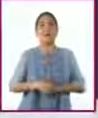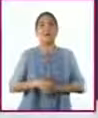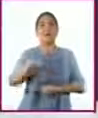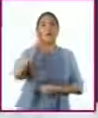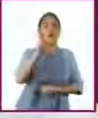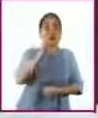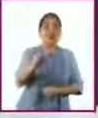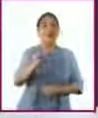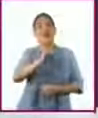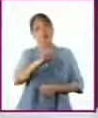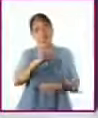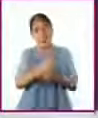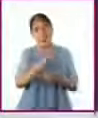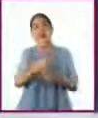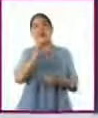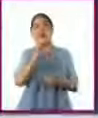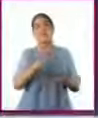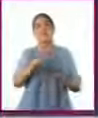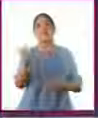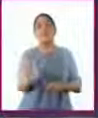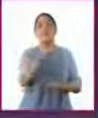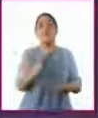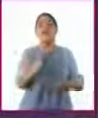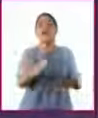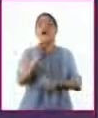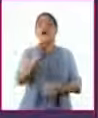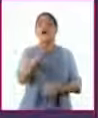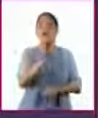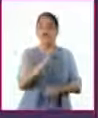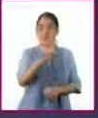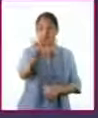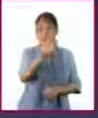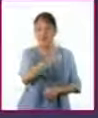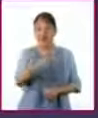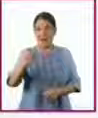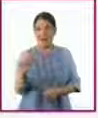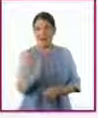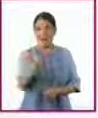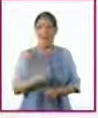siguientes preguntas. ¿Cuál es la respuesta correcta para cada una?